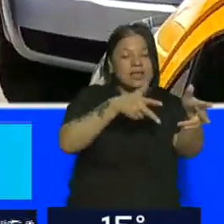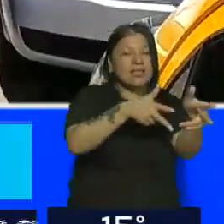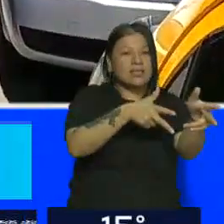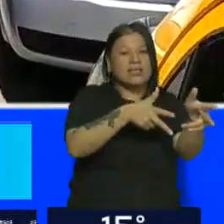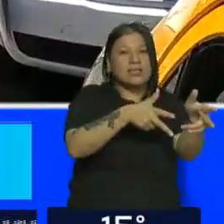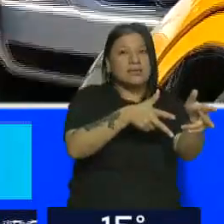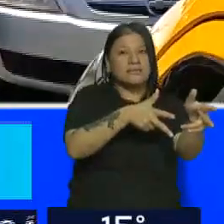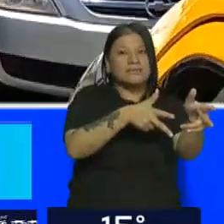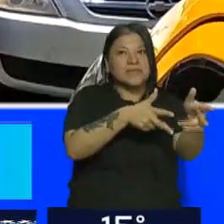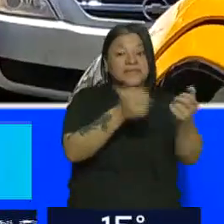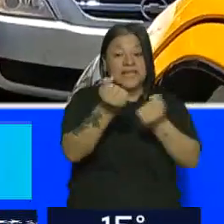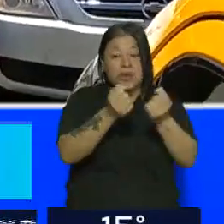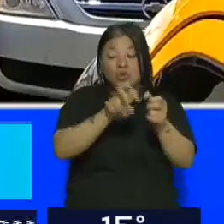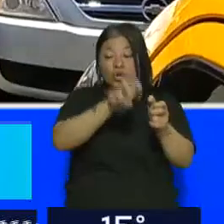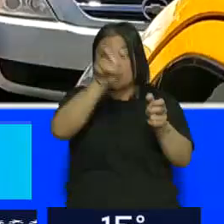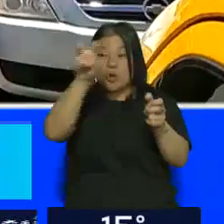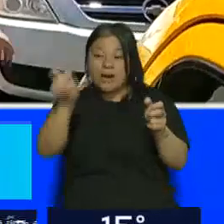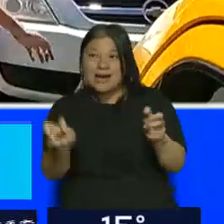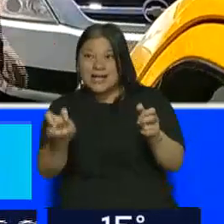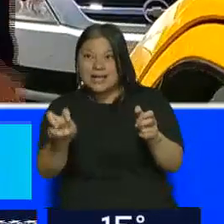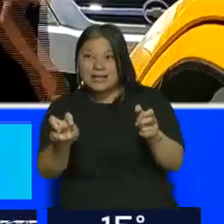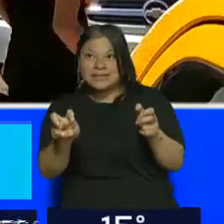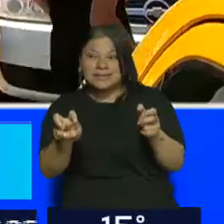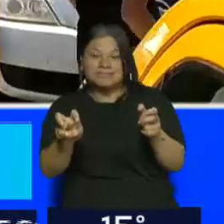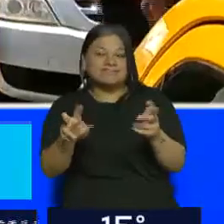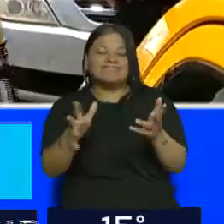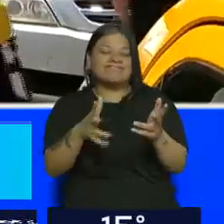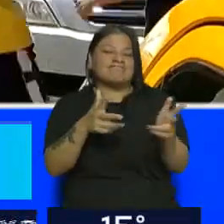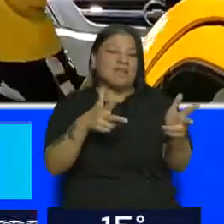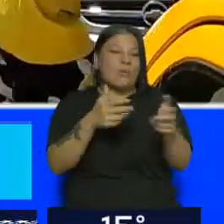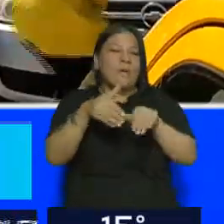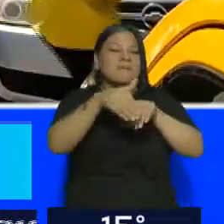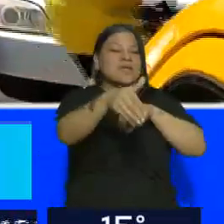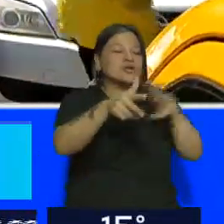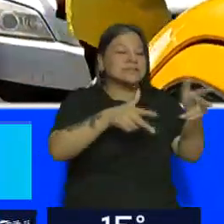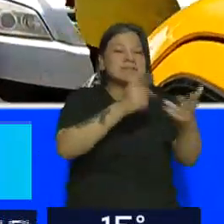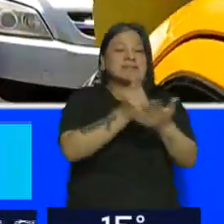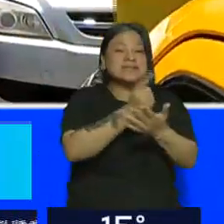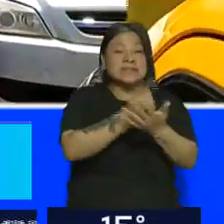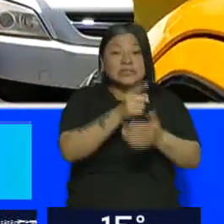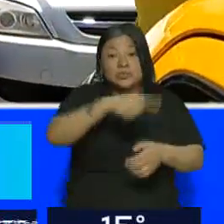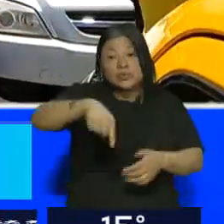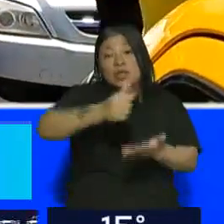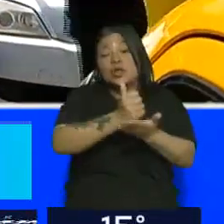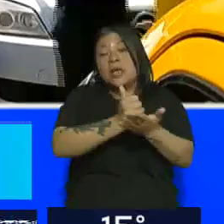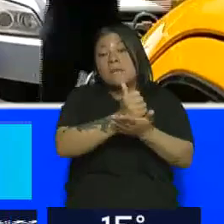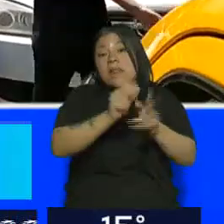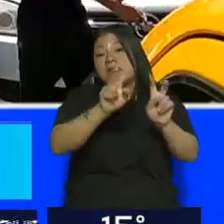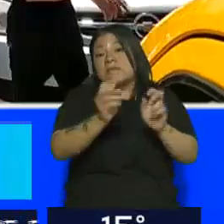salida y nos bajábamos del auto, íbamos a tener ese segundo y después la perdíamos. Si ustedes nos esperan, si quieren seguir con